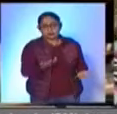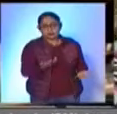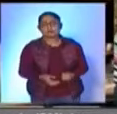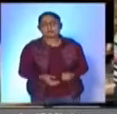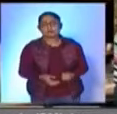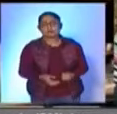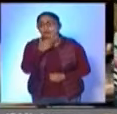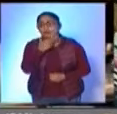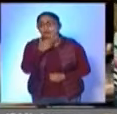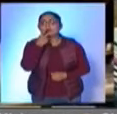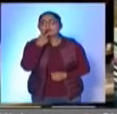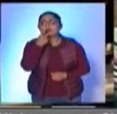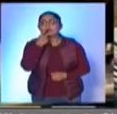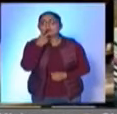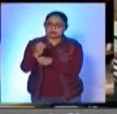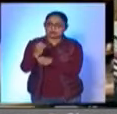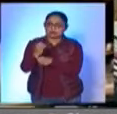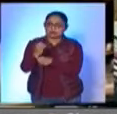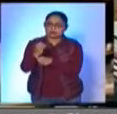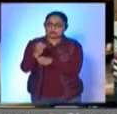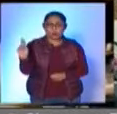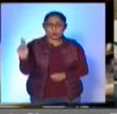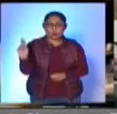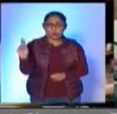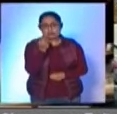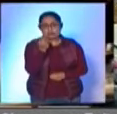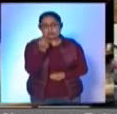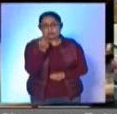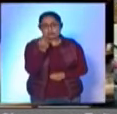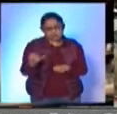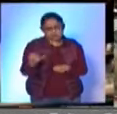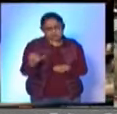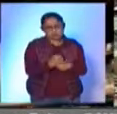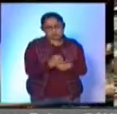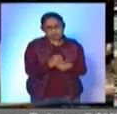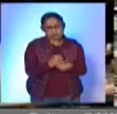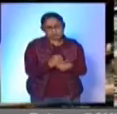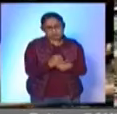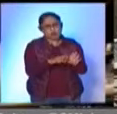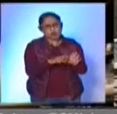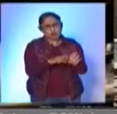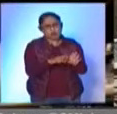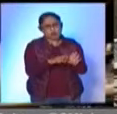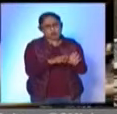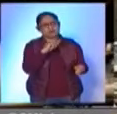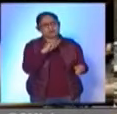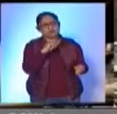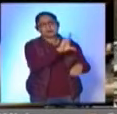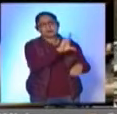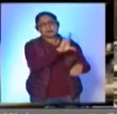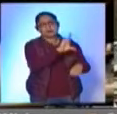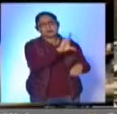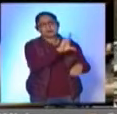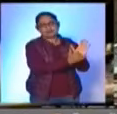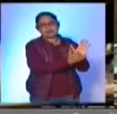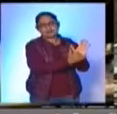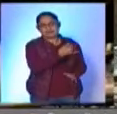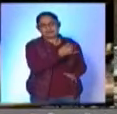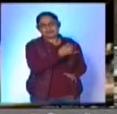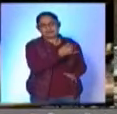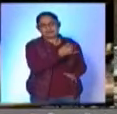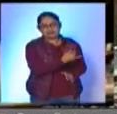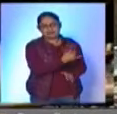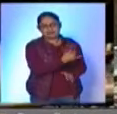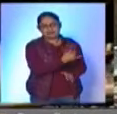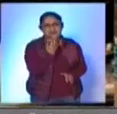que en conjunto con investigadores de la UNAM han realizado investigaciones sobre la autorización de construcción para dicho fraccionamiento sin